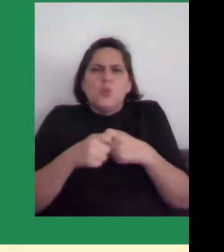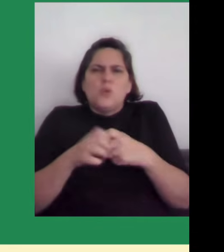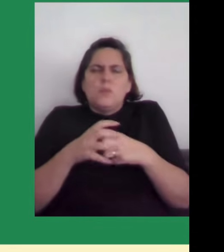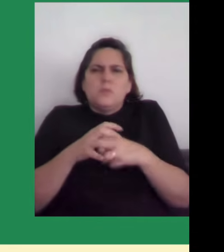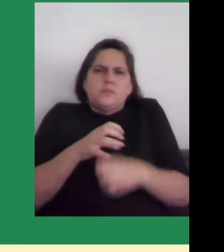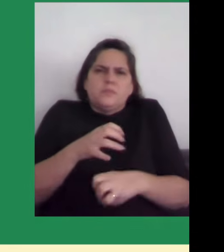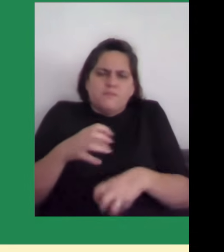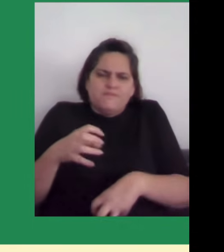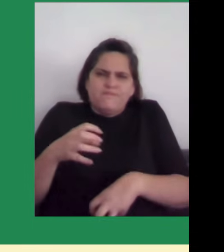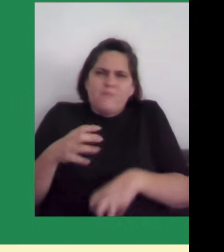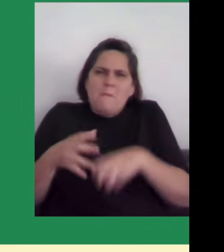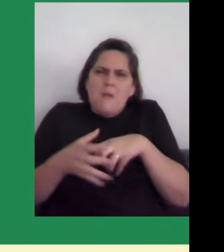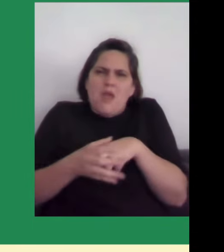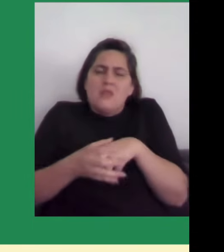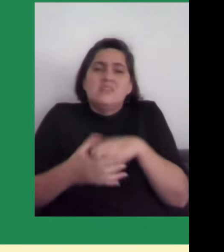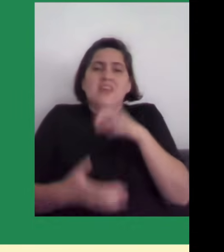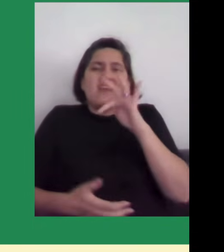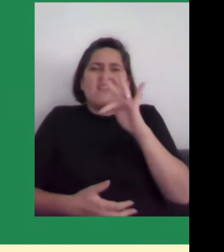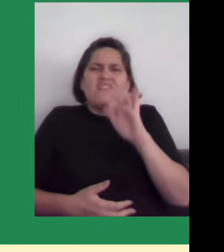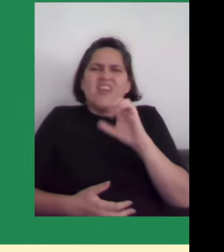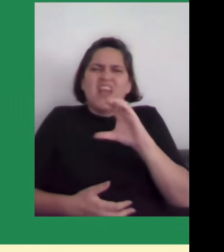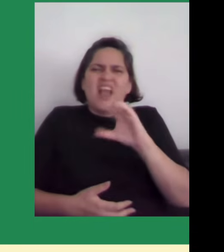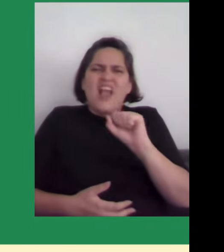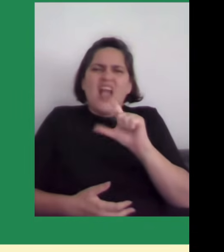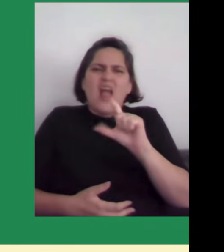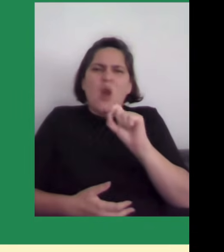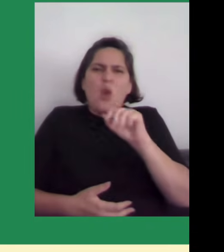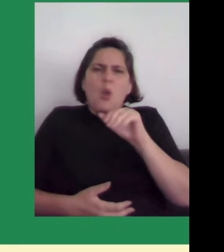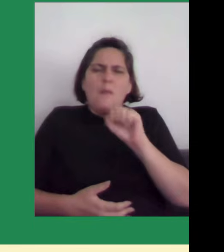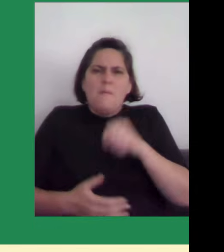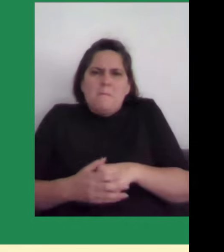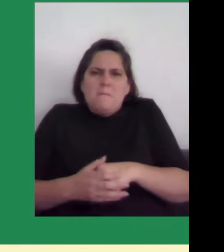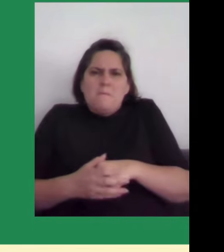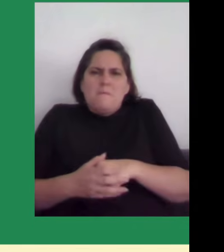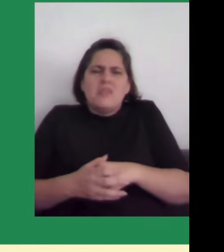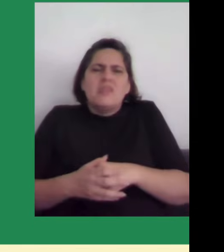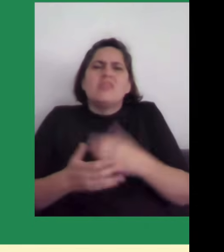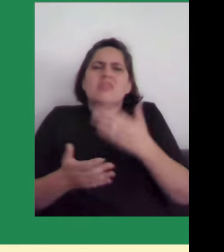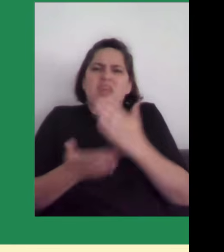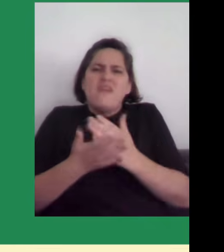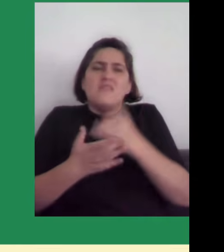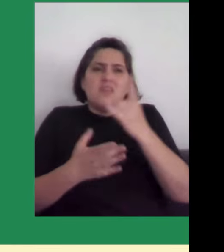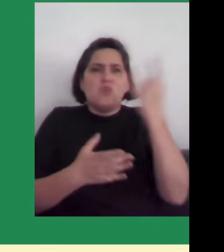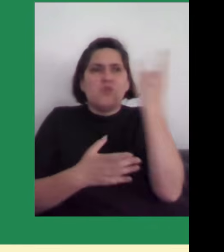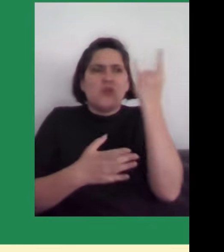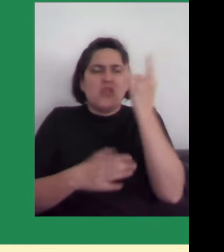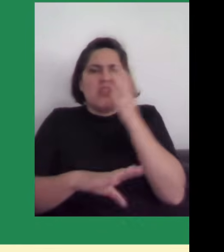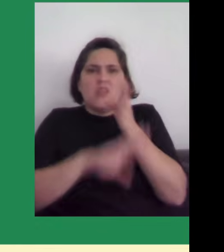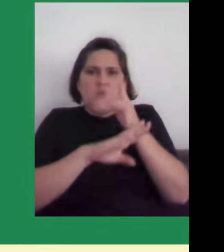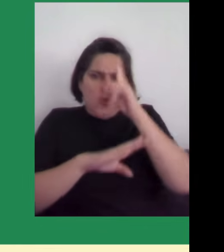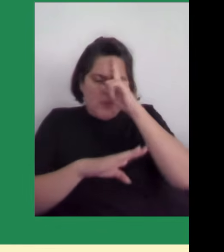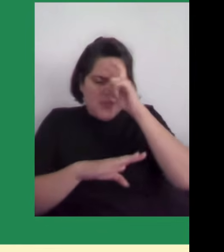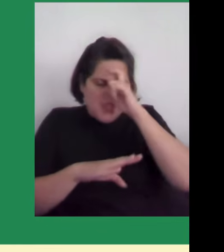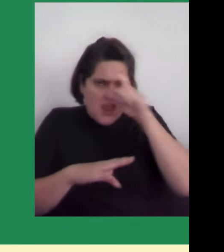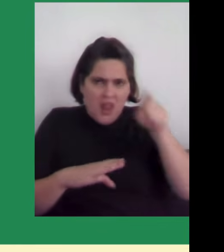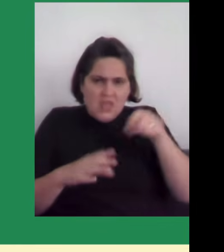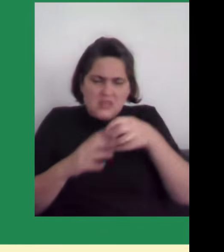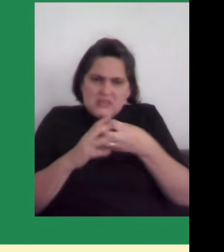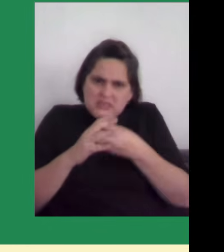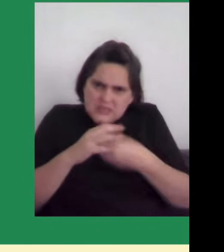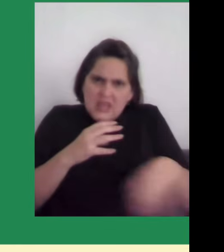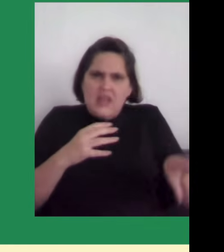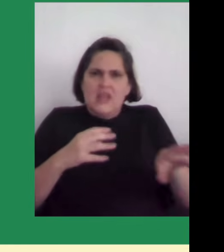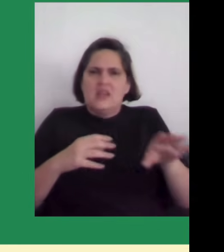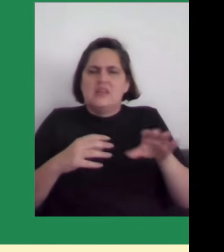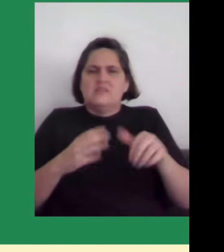que tiene que ir a la unidad de emergencia para poder desimpactar esto. Los trastornos, por ejemplo, de la